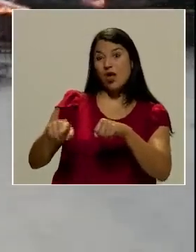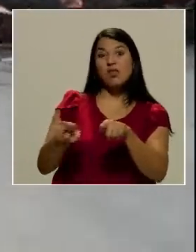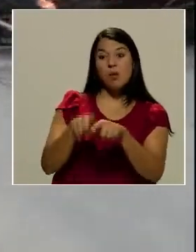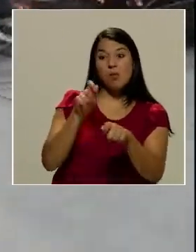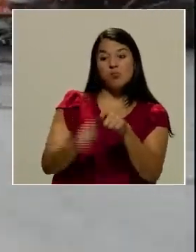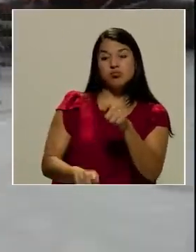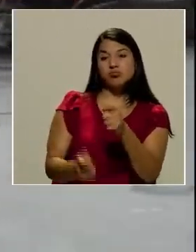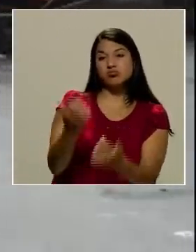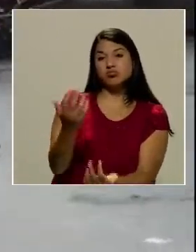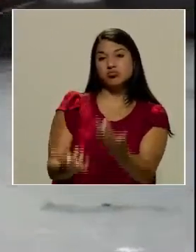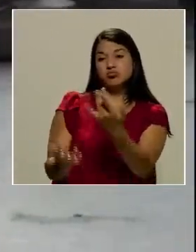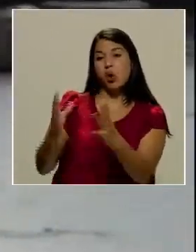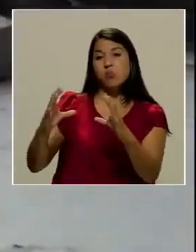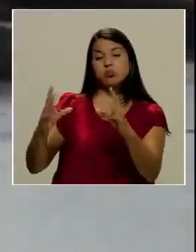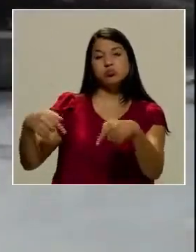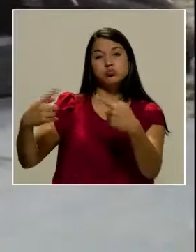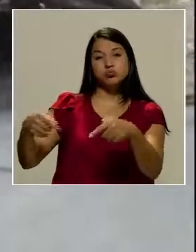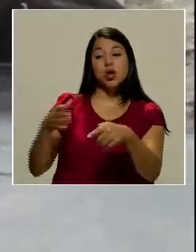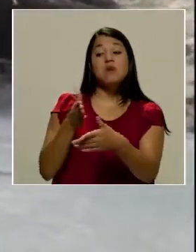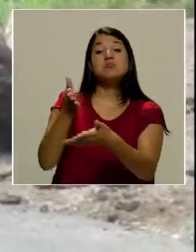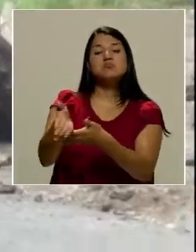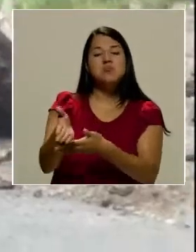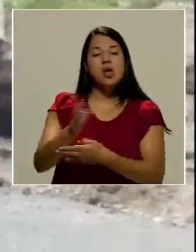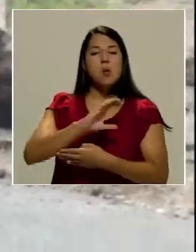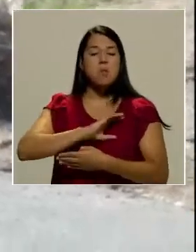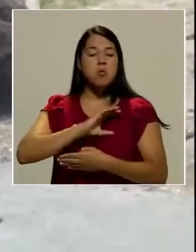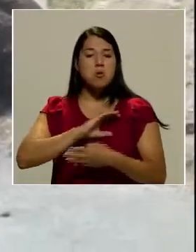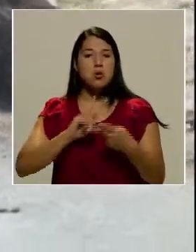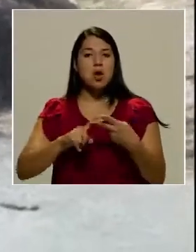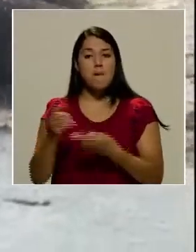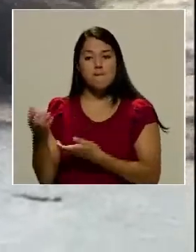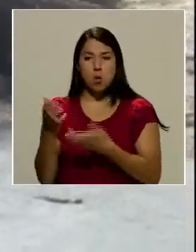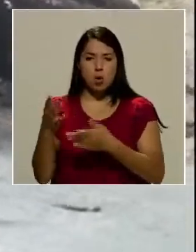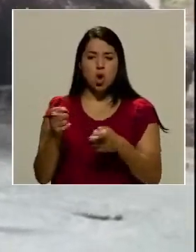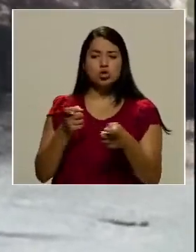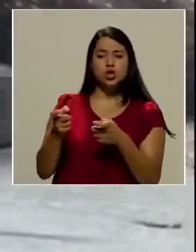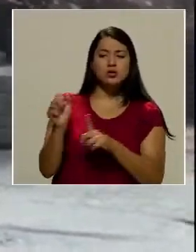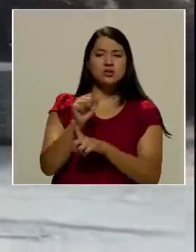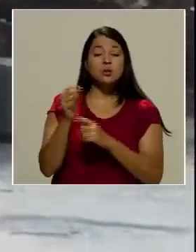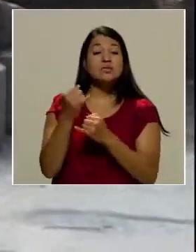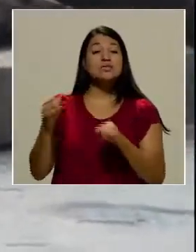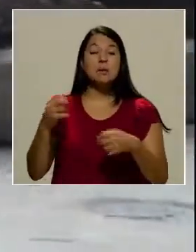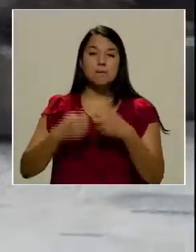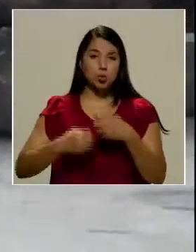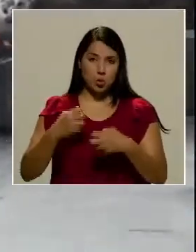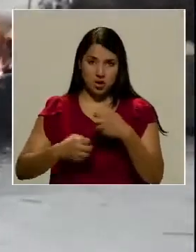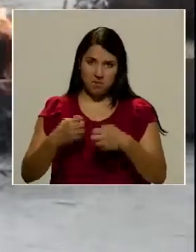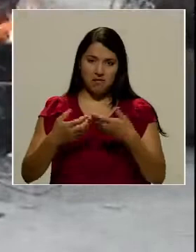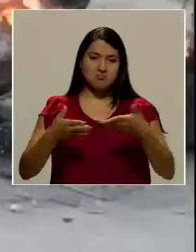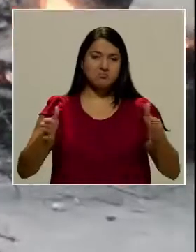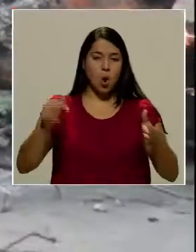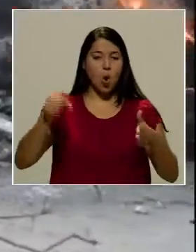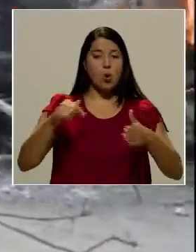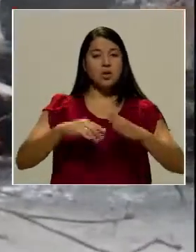llantas, intervinieron bomberos y fuerza pública y la situación fue controlada sin problemas y la vía quedó habilitada también durante esta